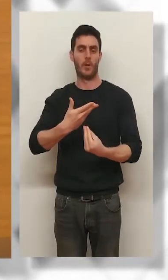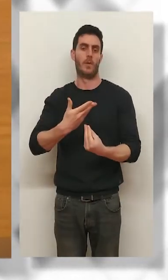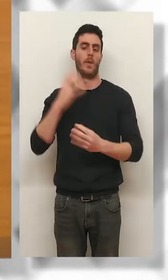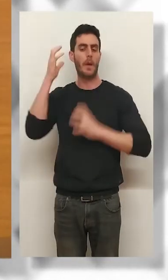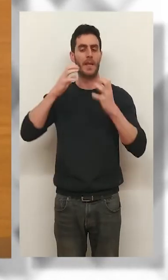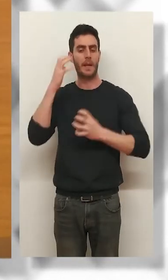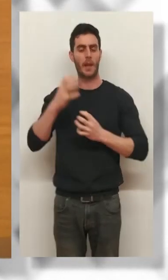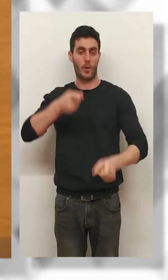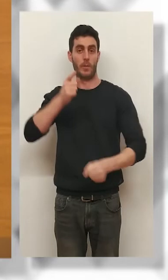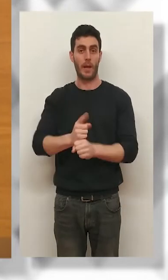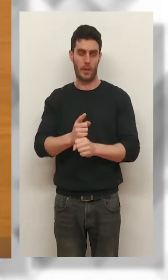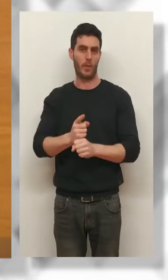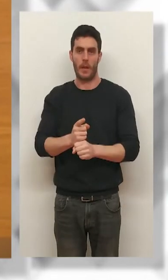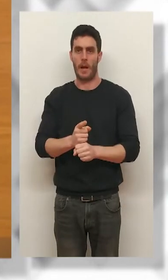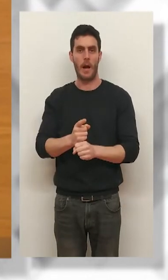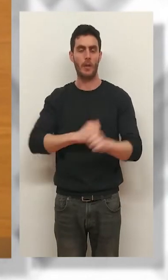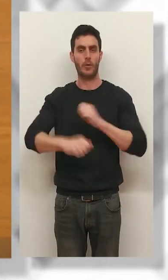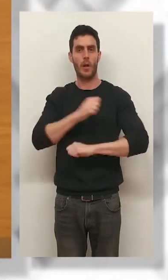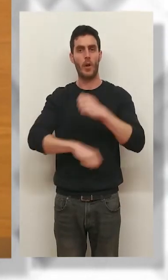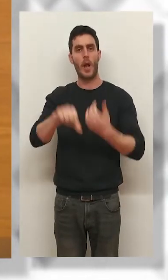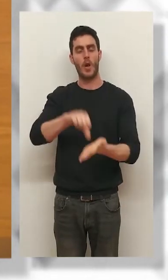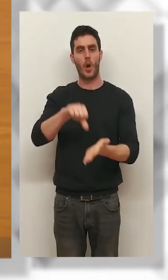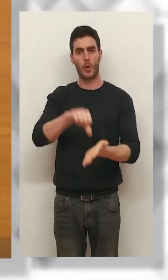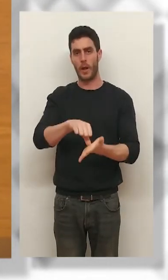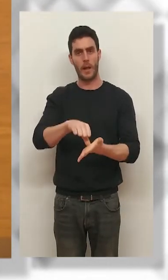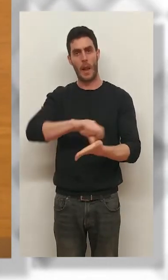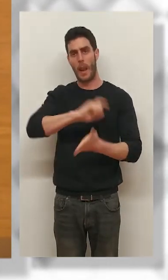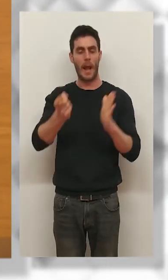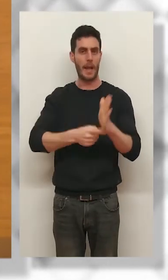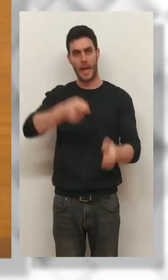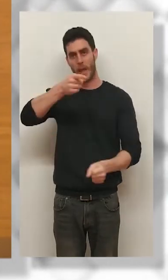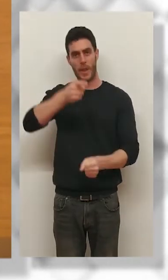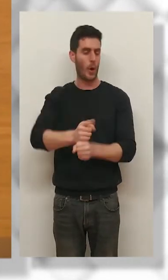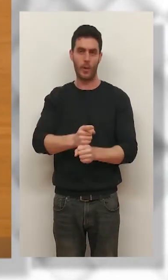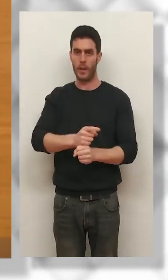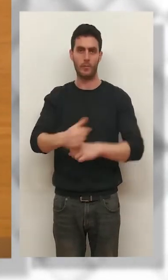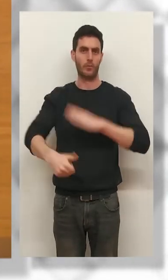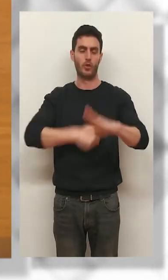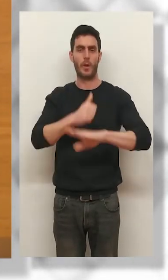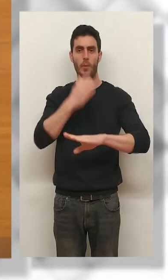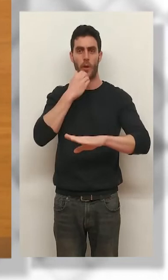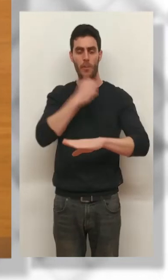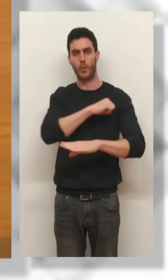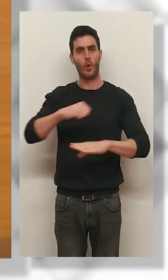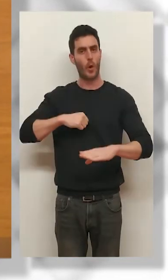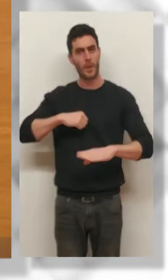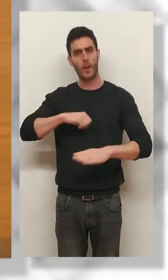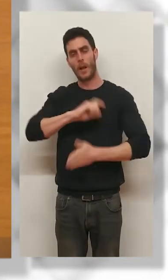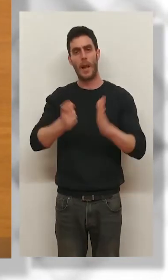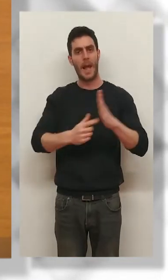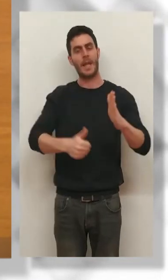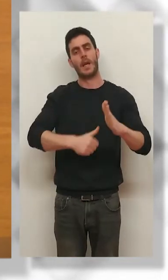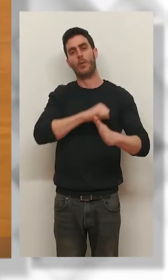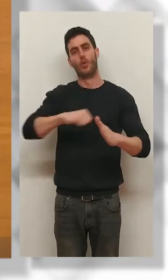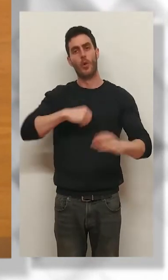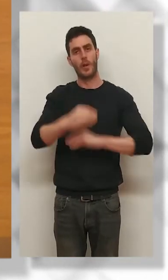locales dar a conocer las leyes de orden superior, como el autonómico, y la ley autonómica nos obliga a hacerlo. Desde el 2018 no se